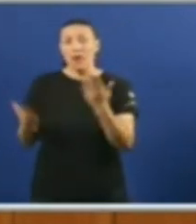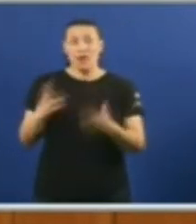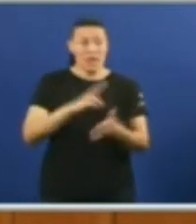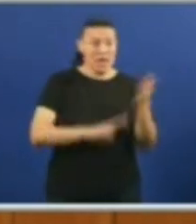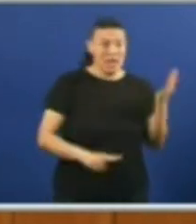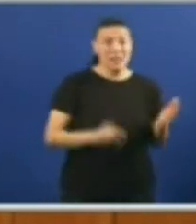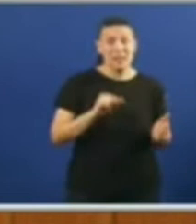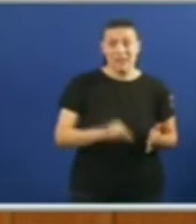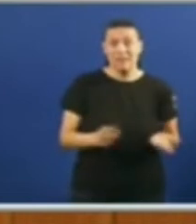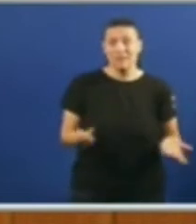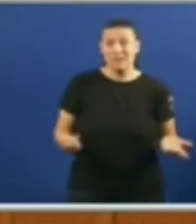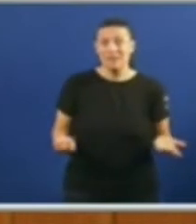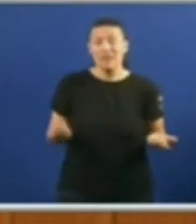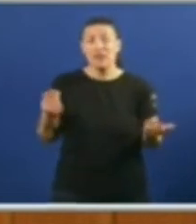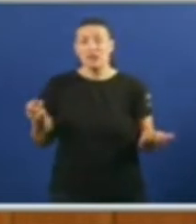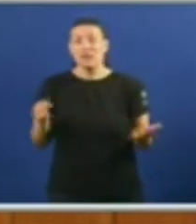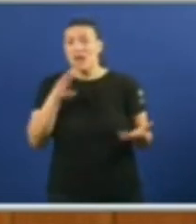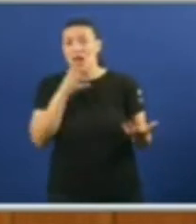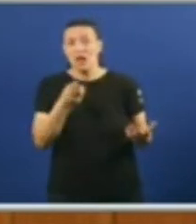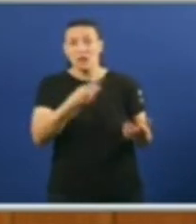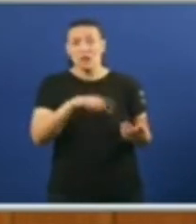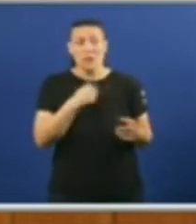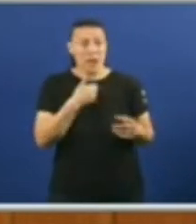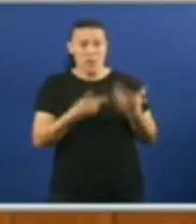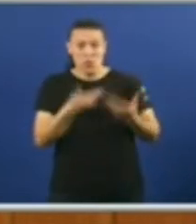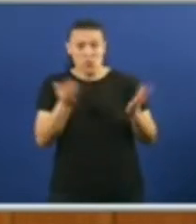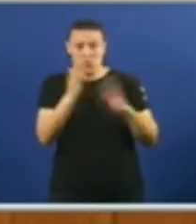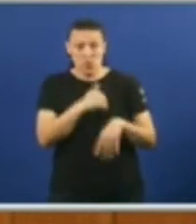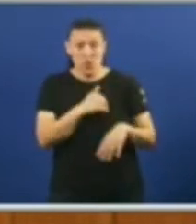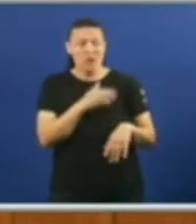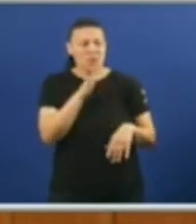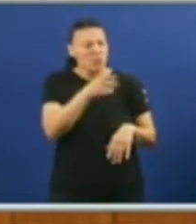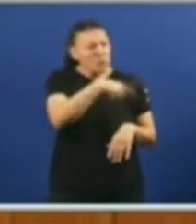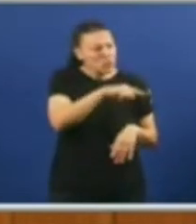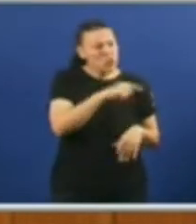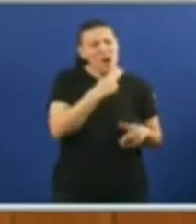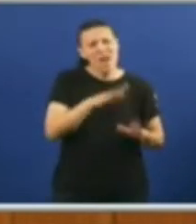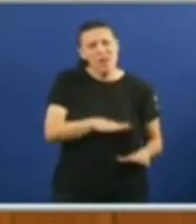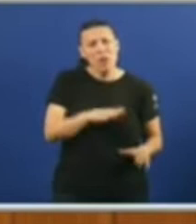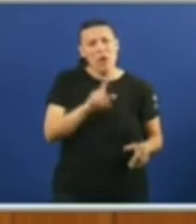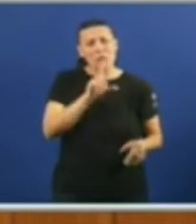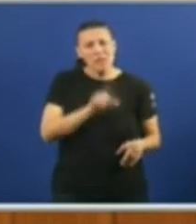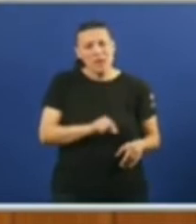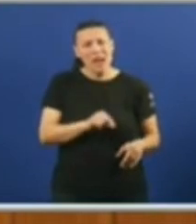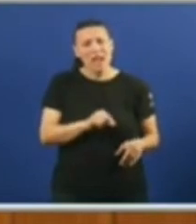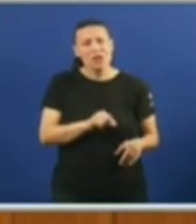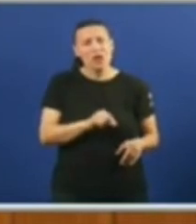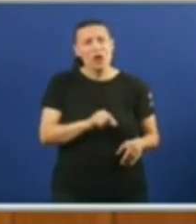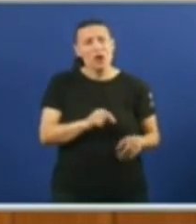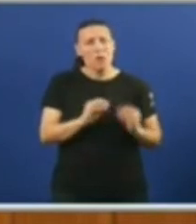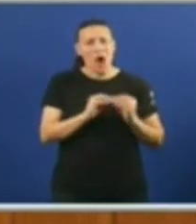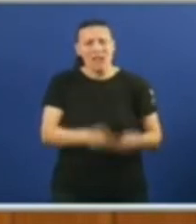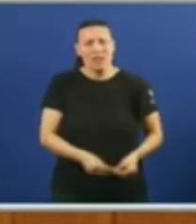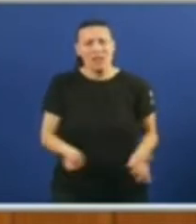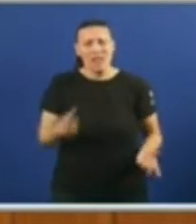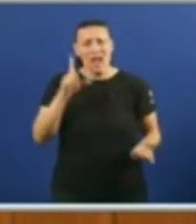estamos o que están vostedes, porque isto non nos parece xusto, é contribuindo a abaratar dunha maneira artificial